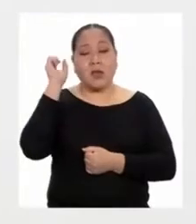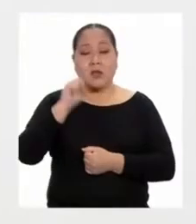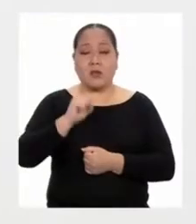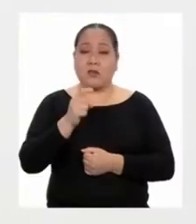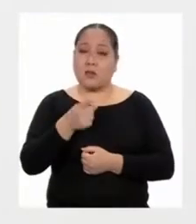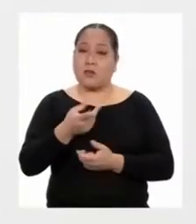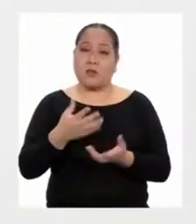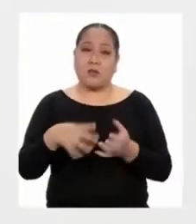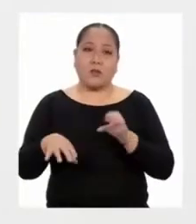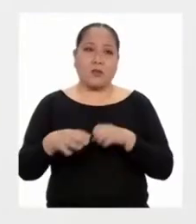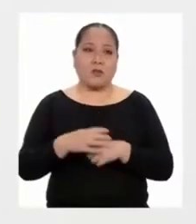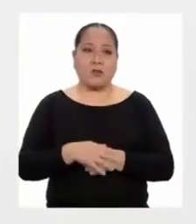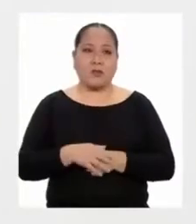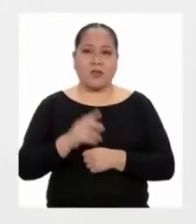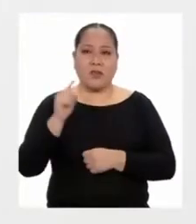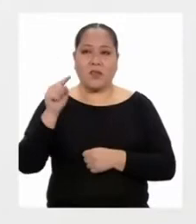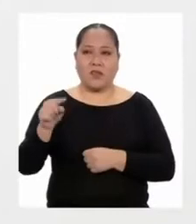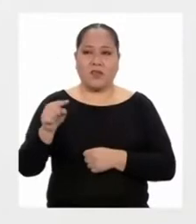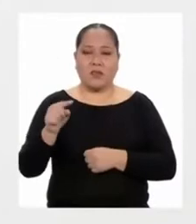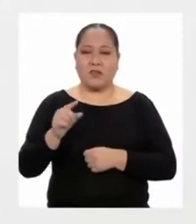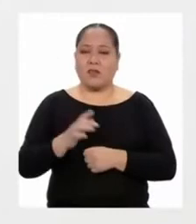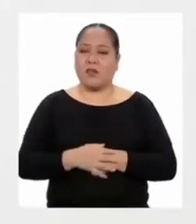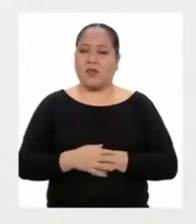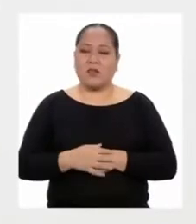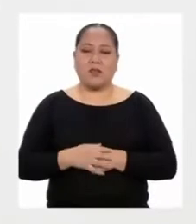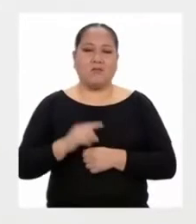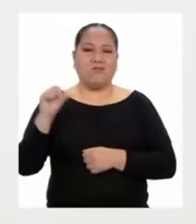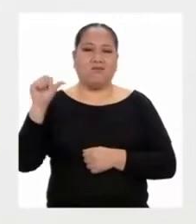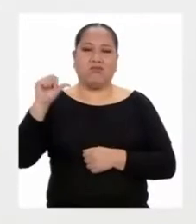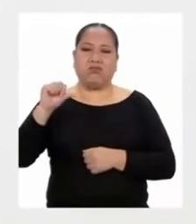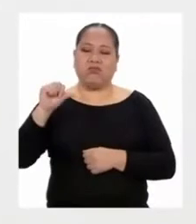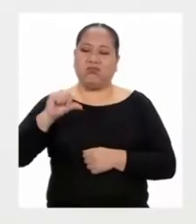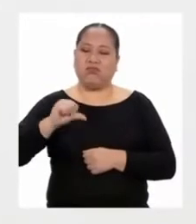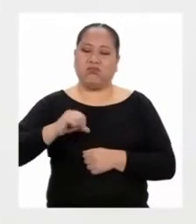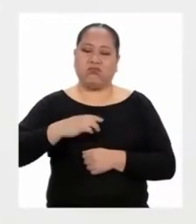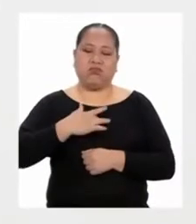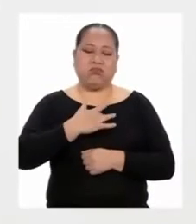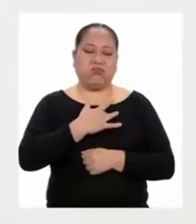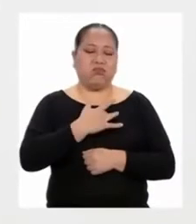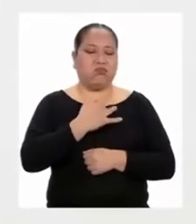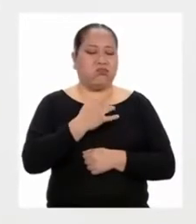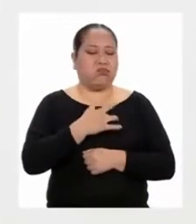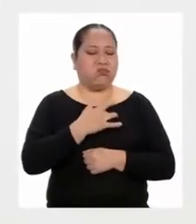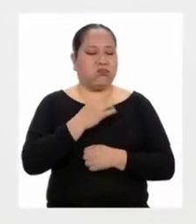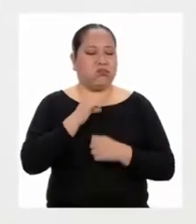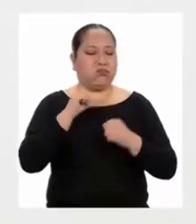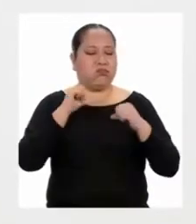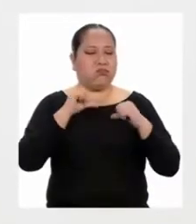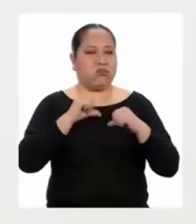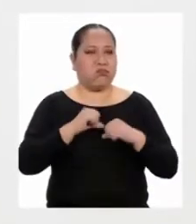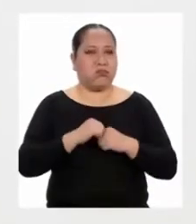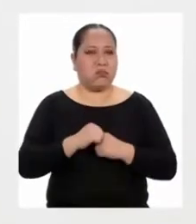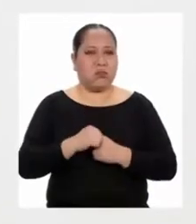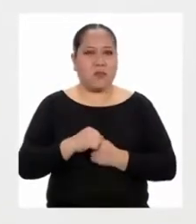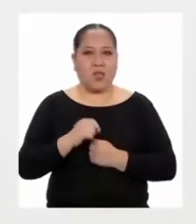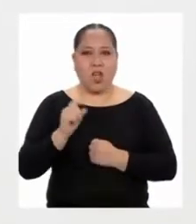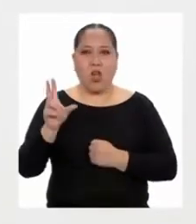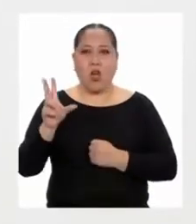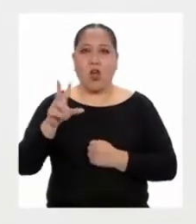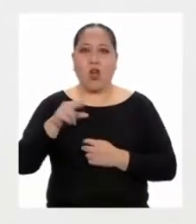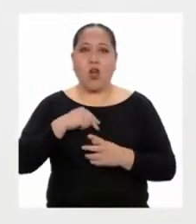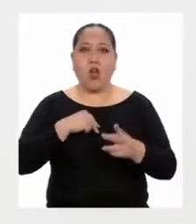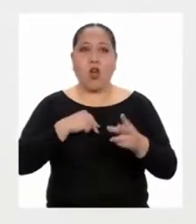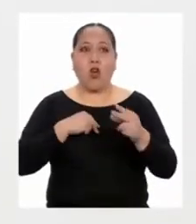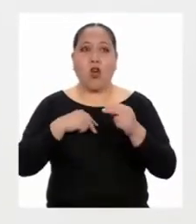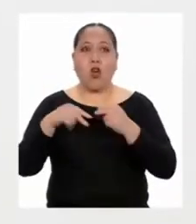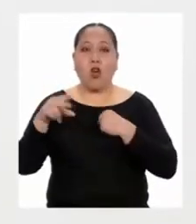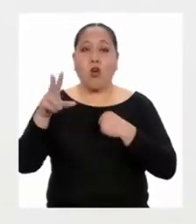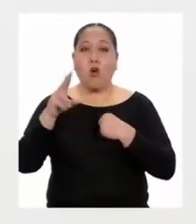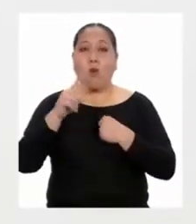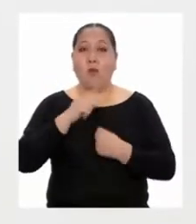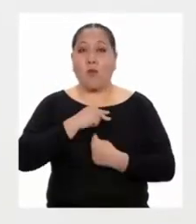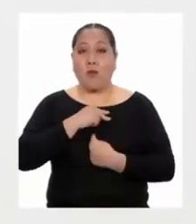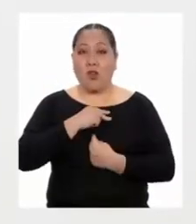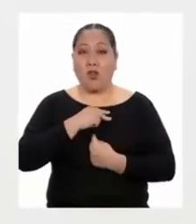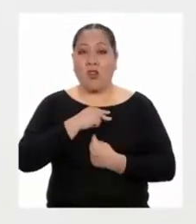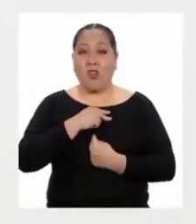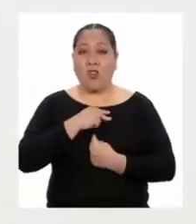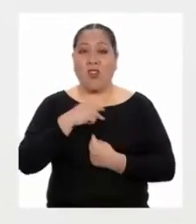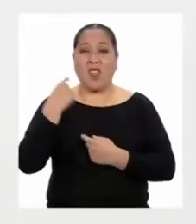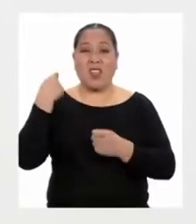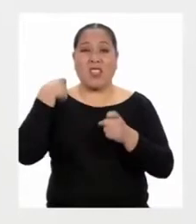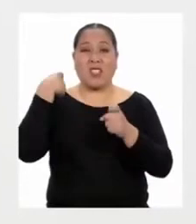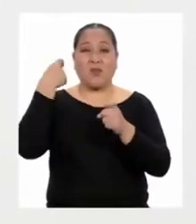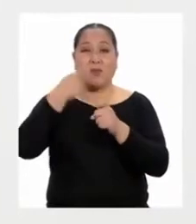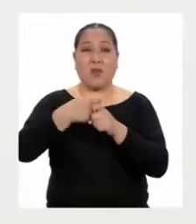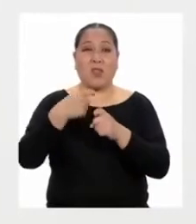La situación para ella se volvió tan insoportable que empezó a imitar la forma de hablar del castellano de Lima